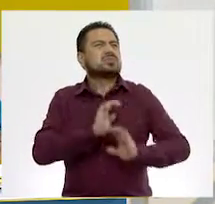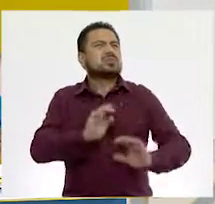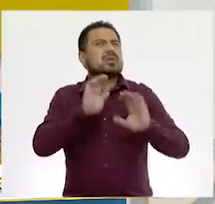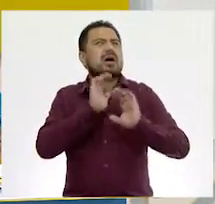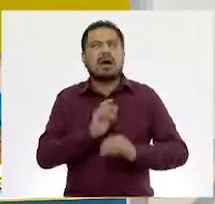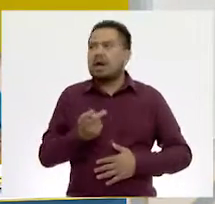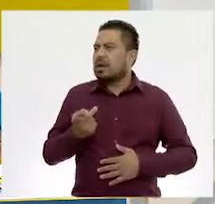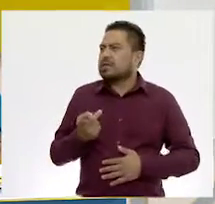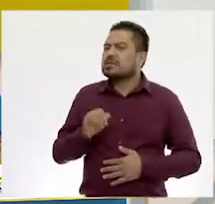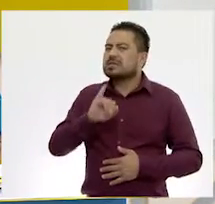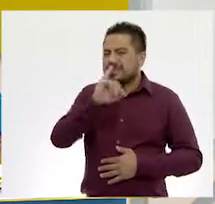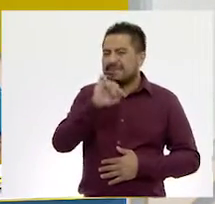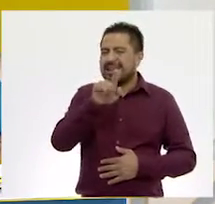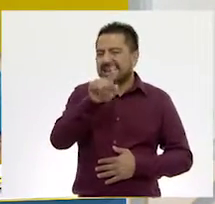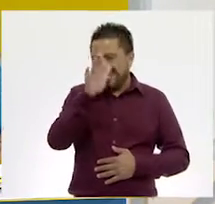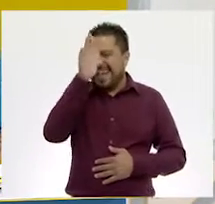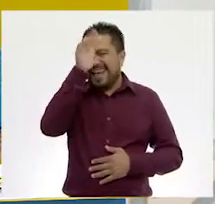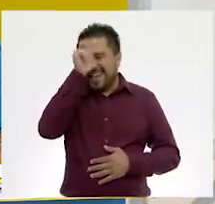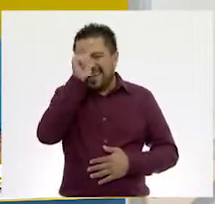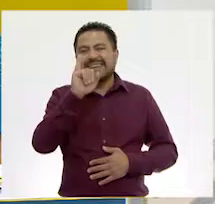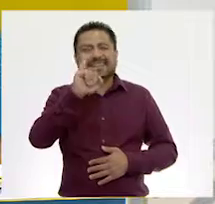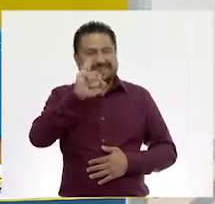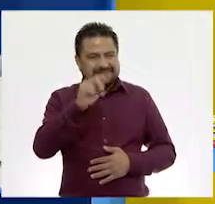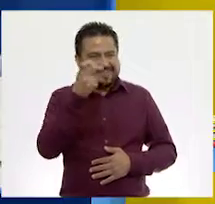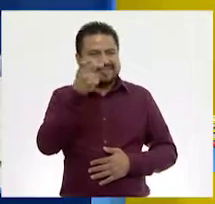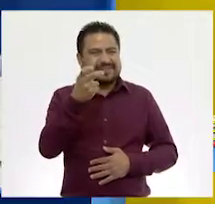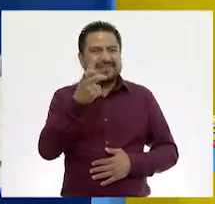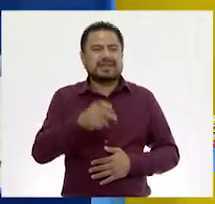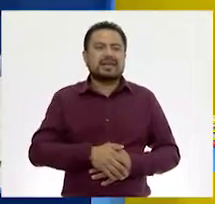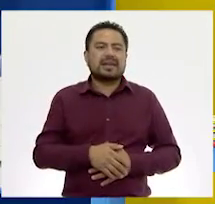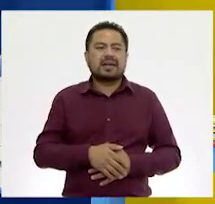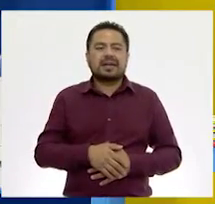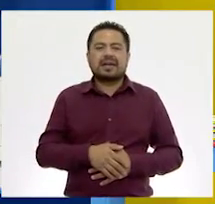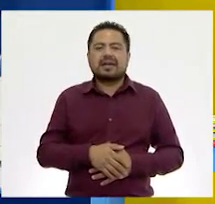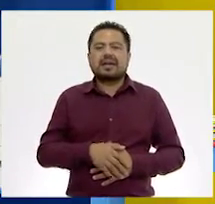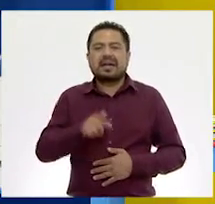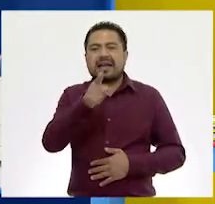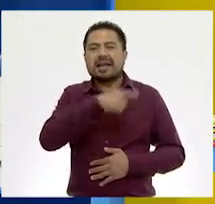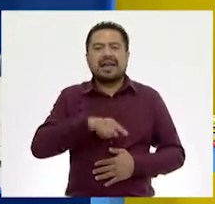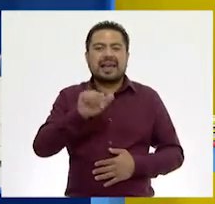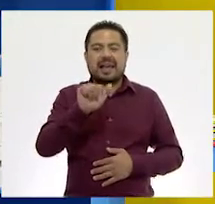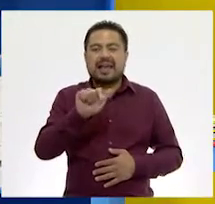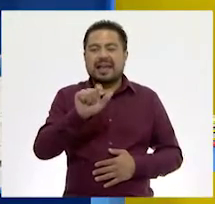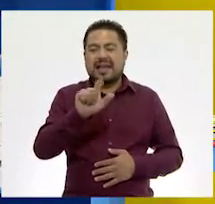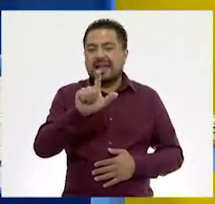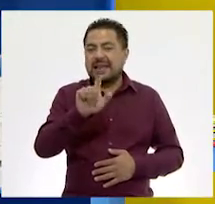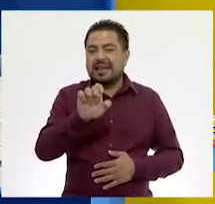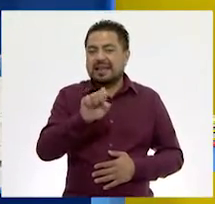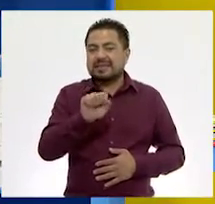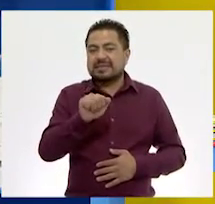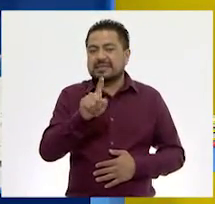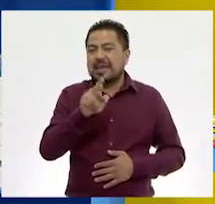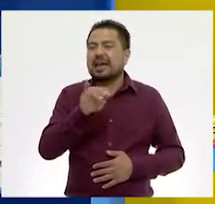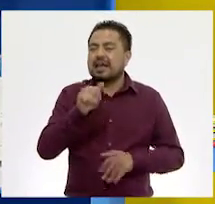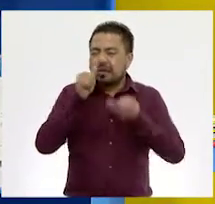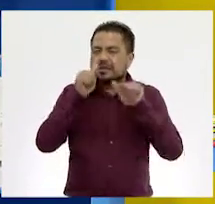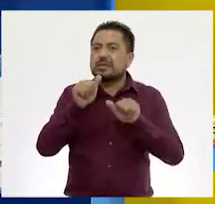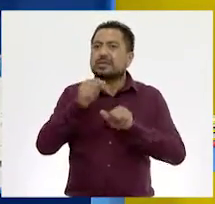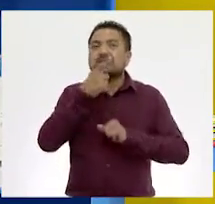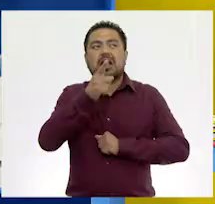en la canción? Sí, ya lo están recordando. Ajá, exacto. Alessandra se puso muy atenta y también dijo,